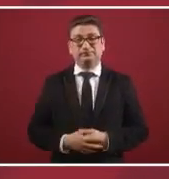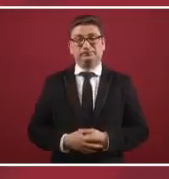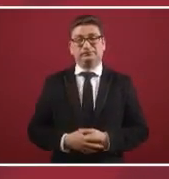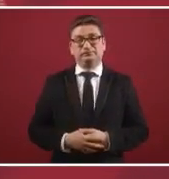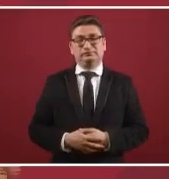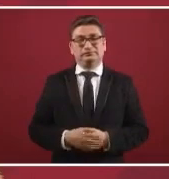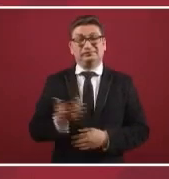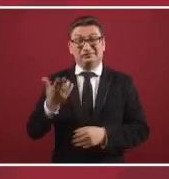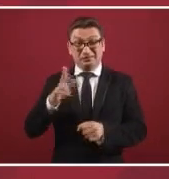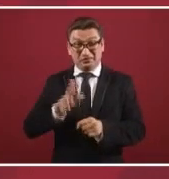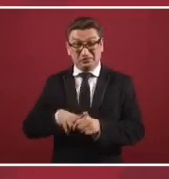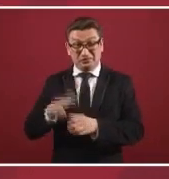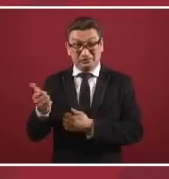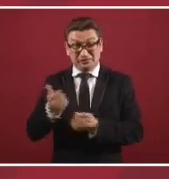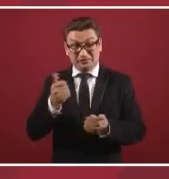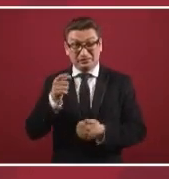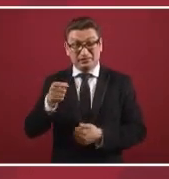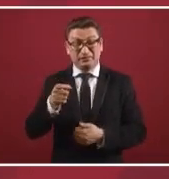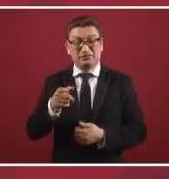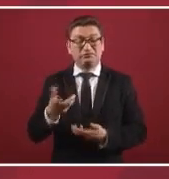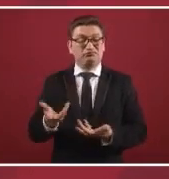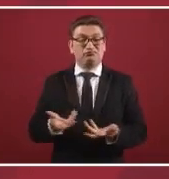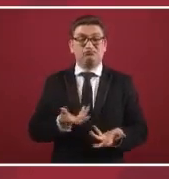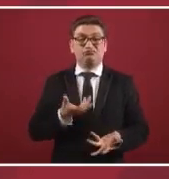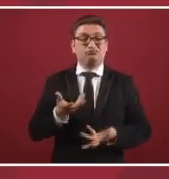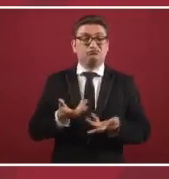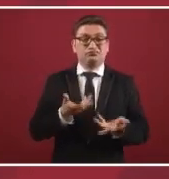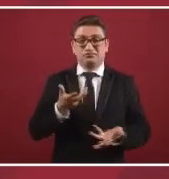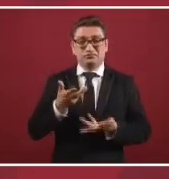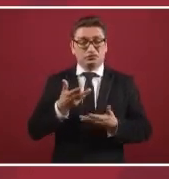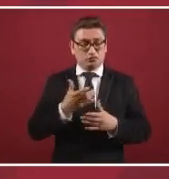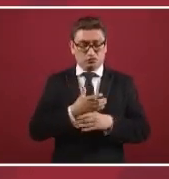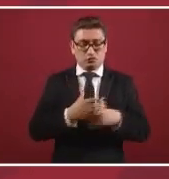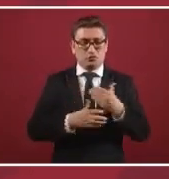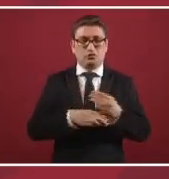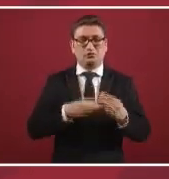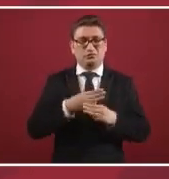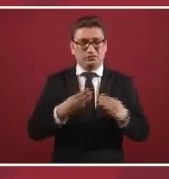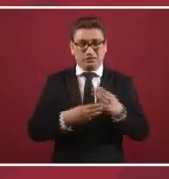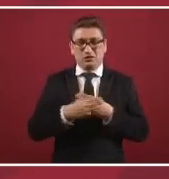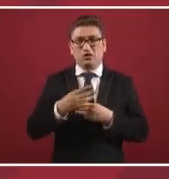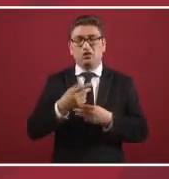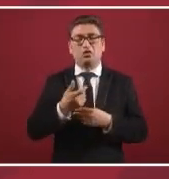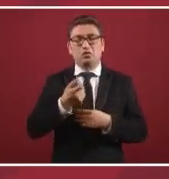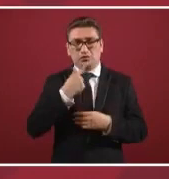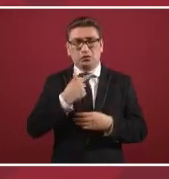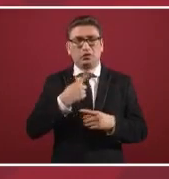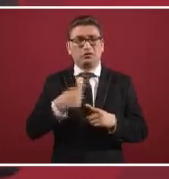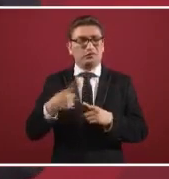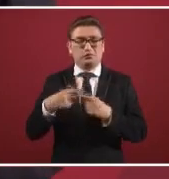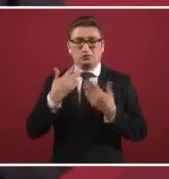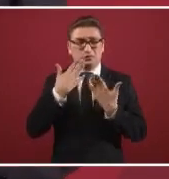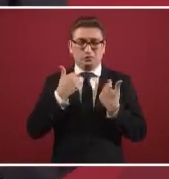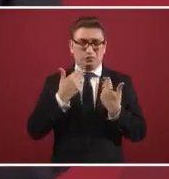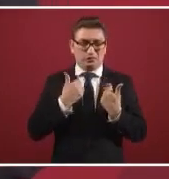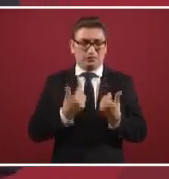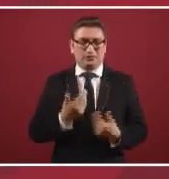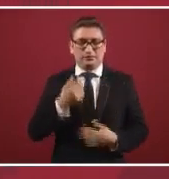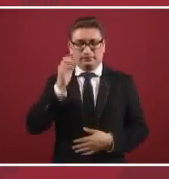en los hospitales no hay el equipo y no hay la medicina, no para